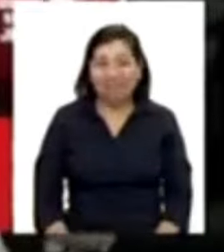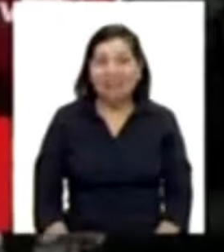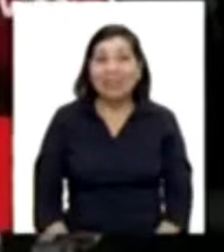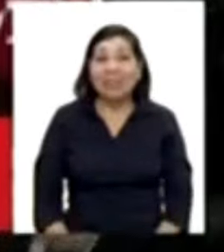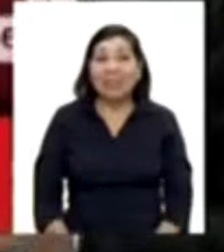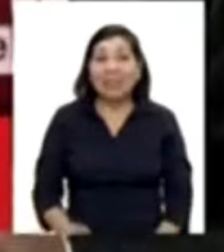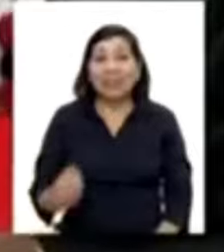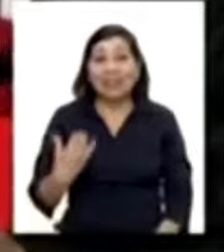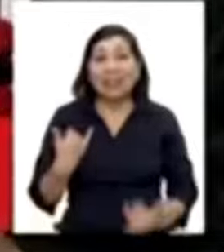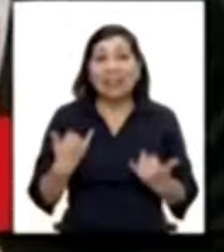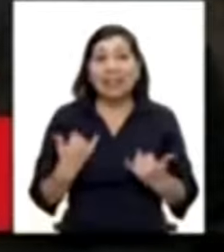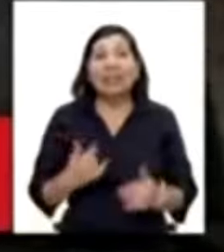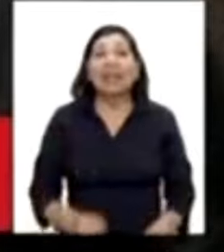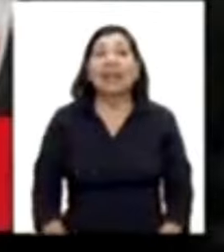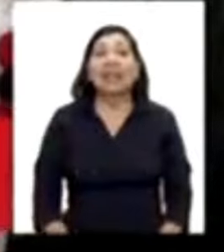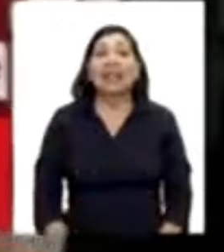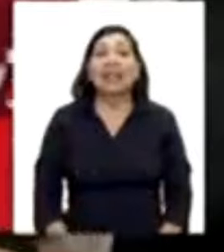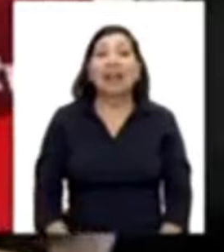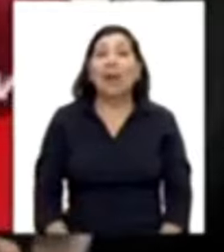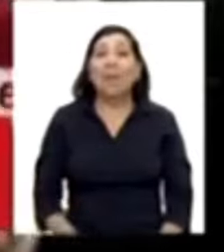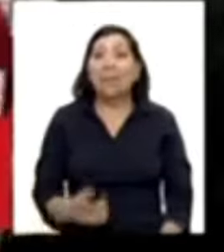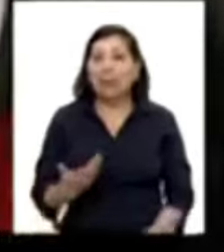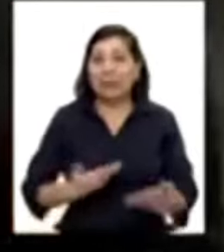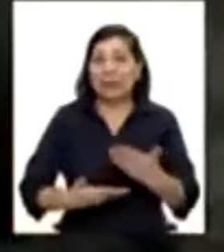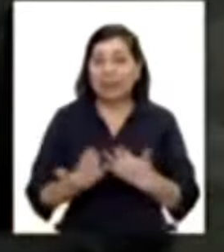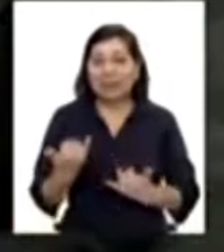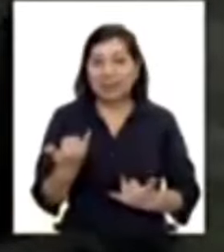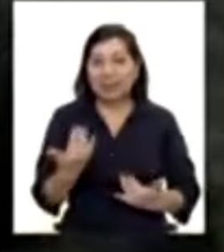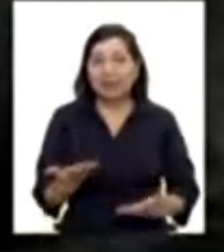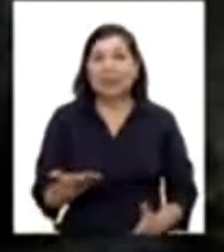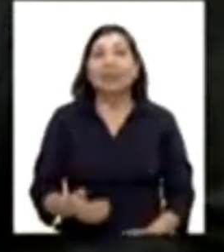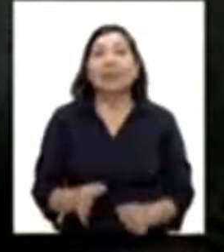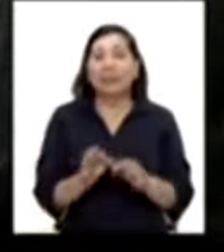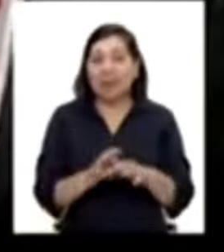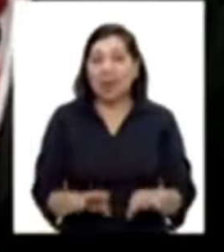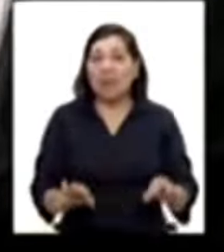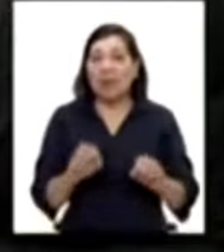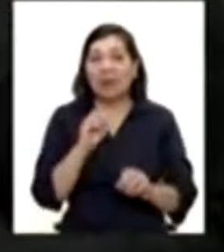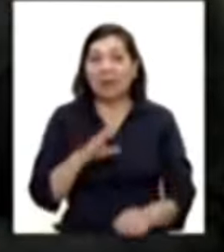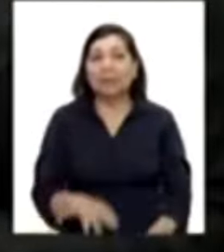Muchísimas gracias. La información que tenemos a estas horas de la mañana. Retornamos a Estudios Centrales con esta importante información, compañeras.